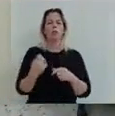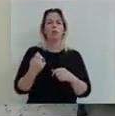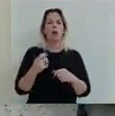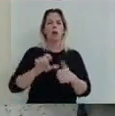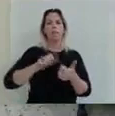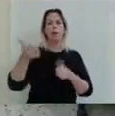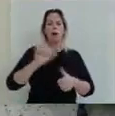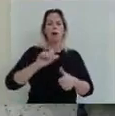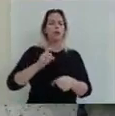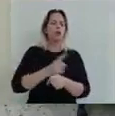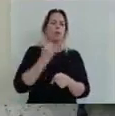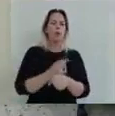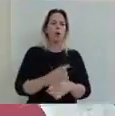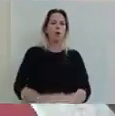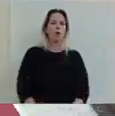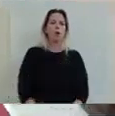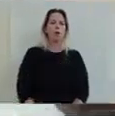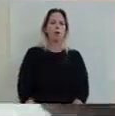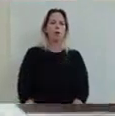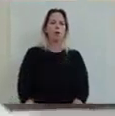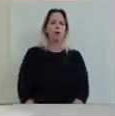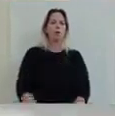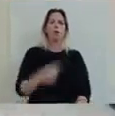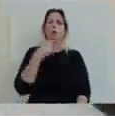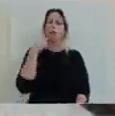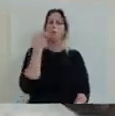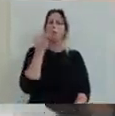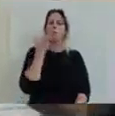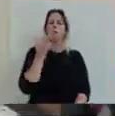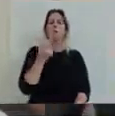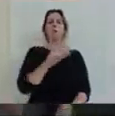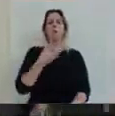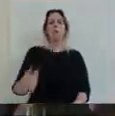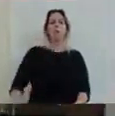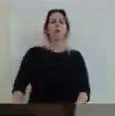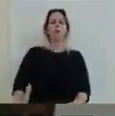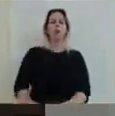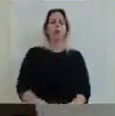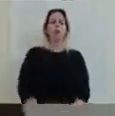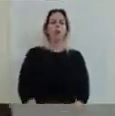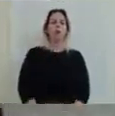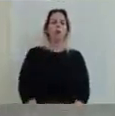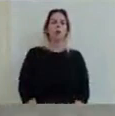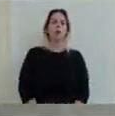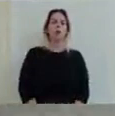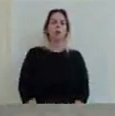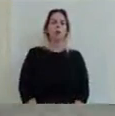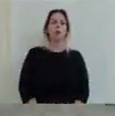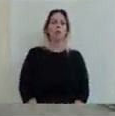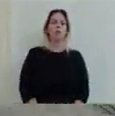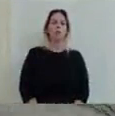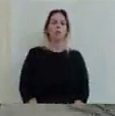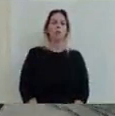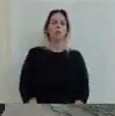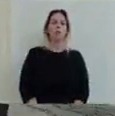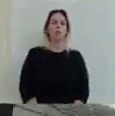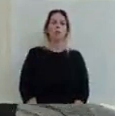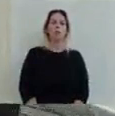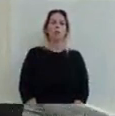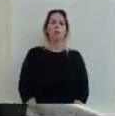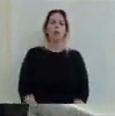Concejal de Gaetano. Es más, yo creo, señora Presidente, que si me permite, le corresponde, es un pedido suyo a la concejal de retirar